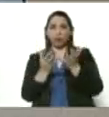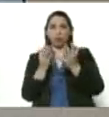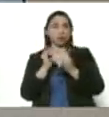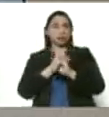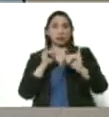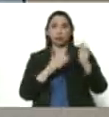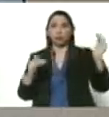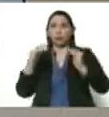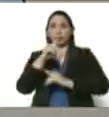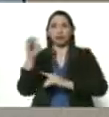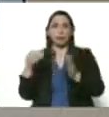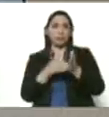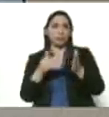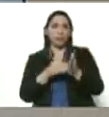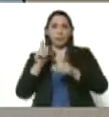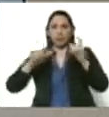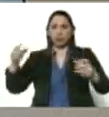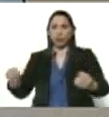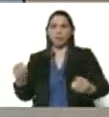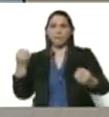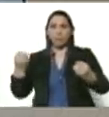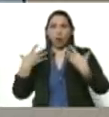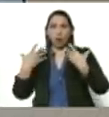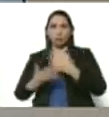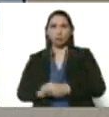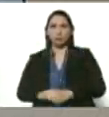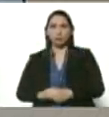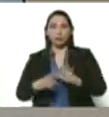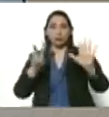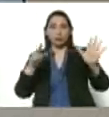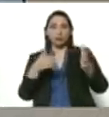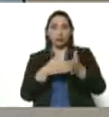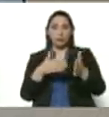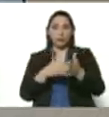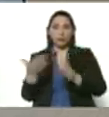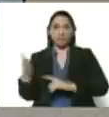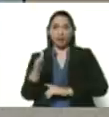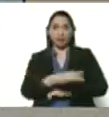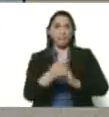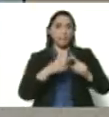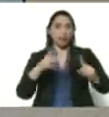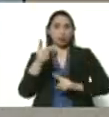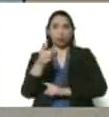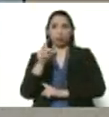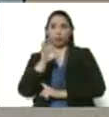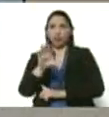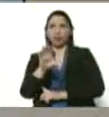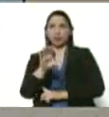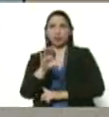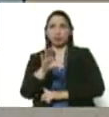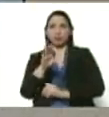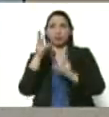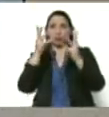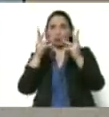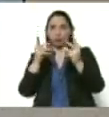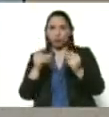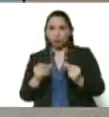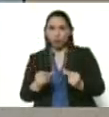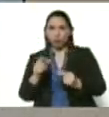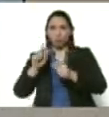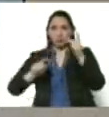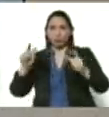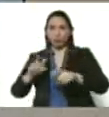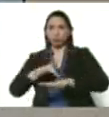casos. Supera también los 7.000 fallecidos, pero es el segundo país con mayor número de casos